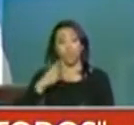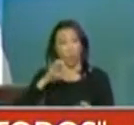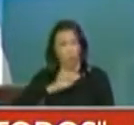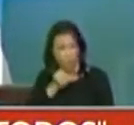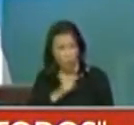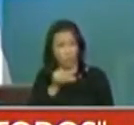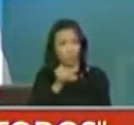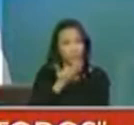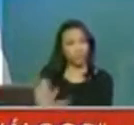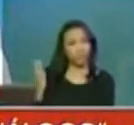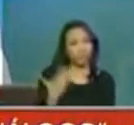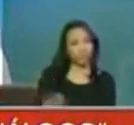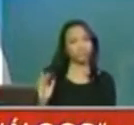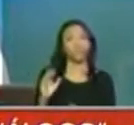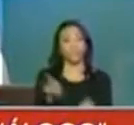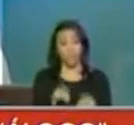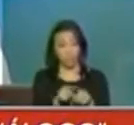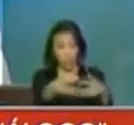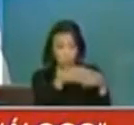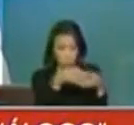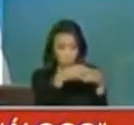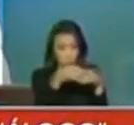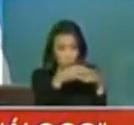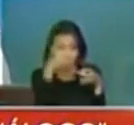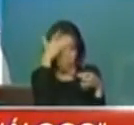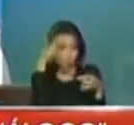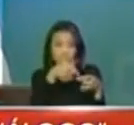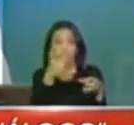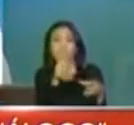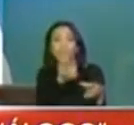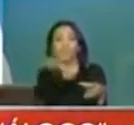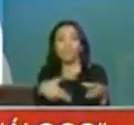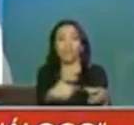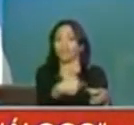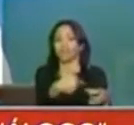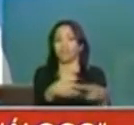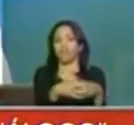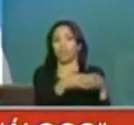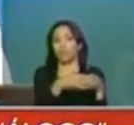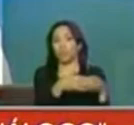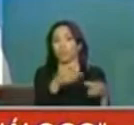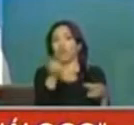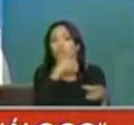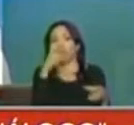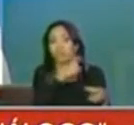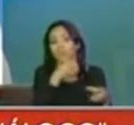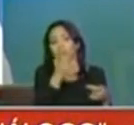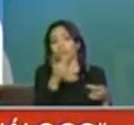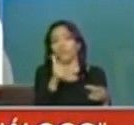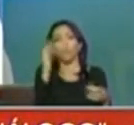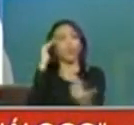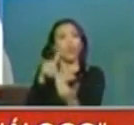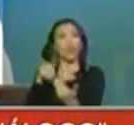superar la actuación de aquellos que no tienen razón, que no están del lado de la